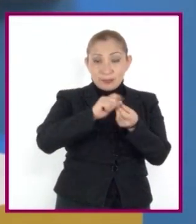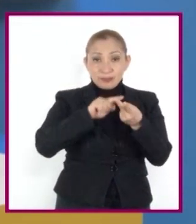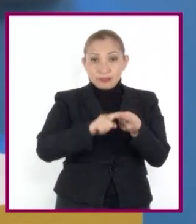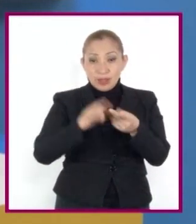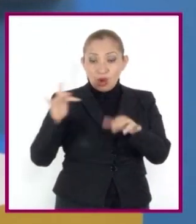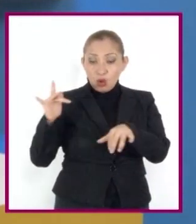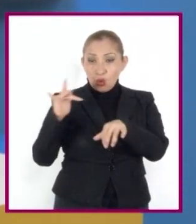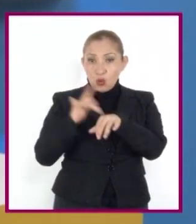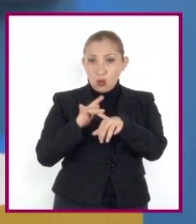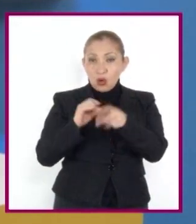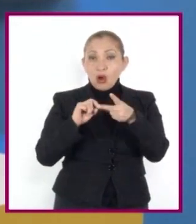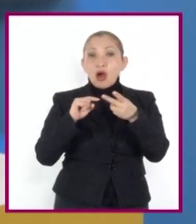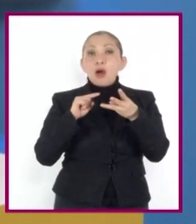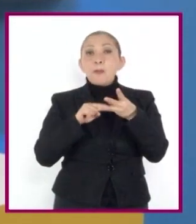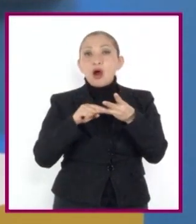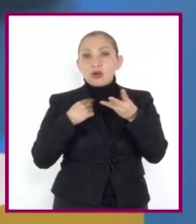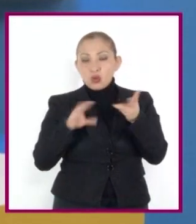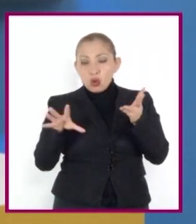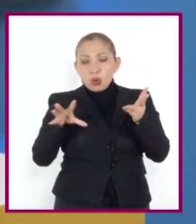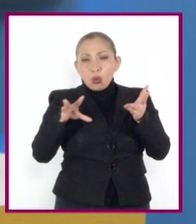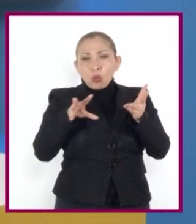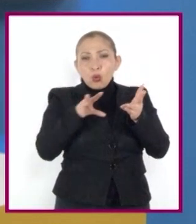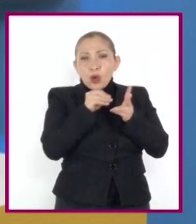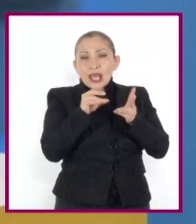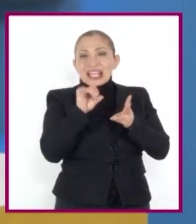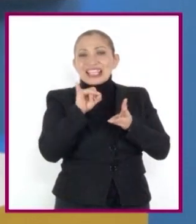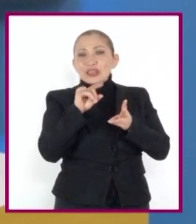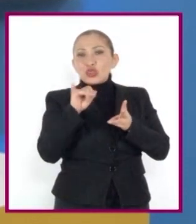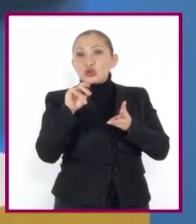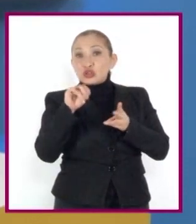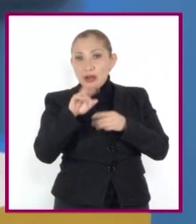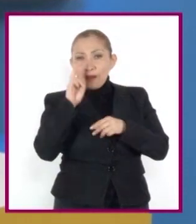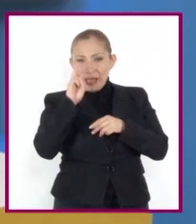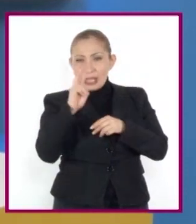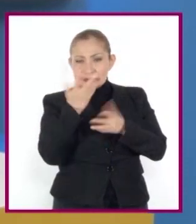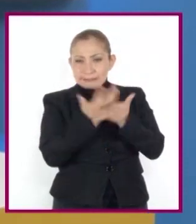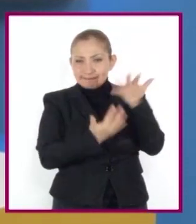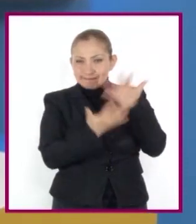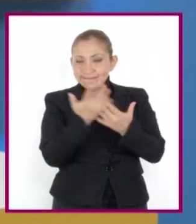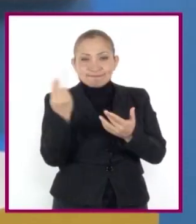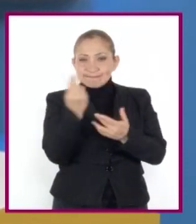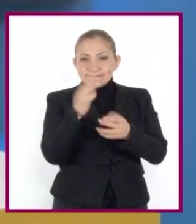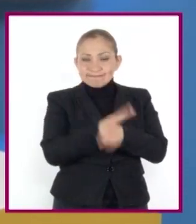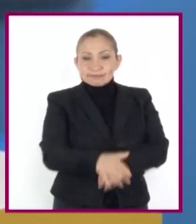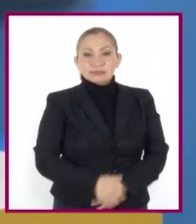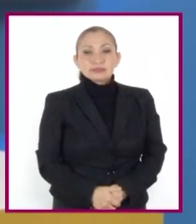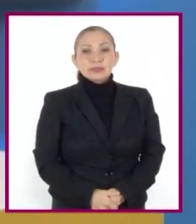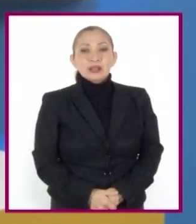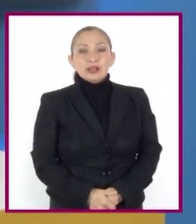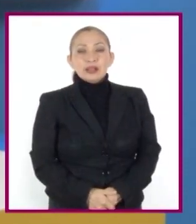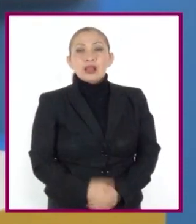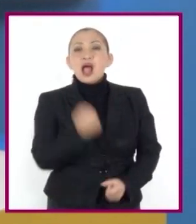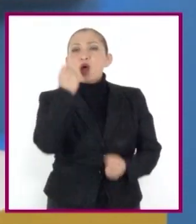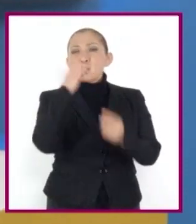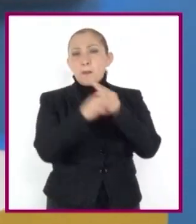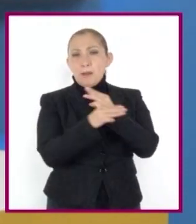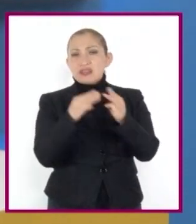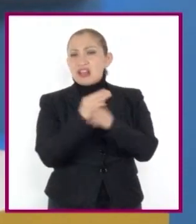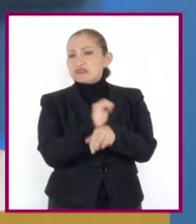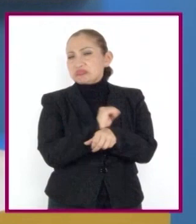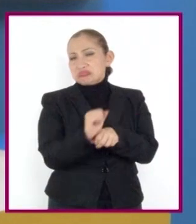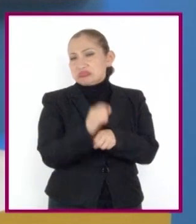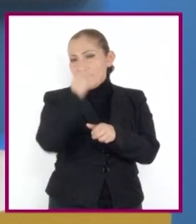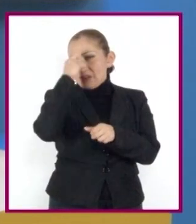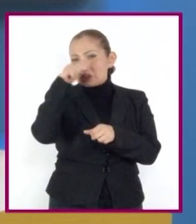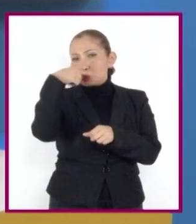por contacto y por inducción. Manos a la ciencia, maestra. ¿Qué necesitamos? Serán algunos materiales sencillos